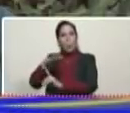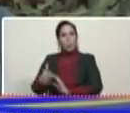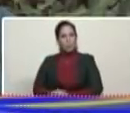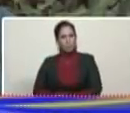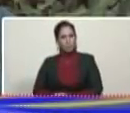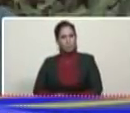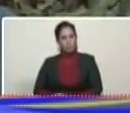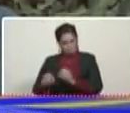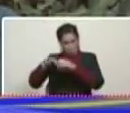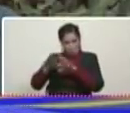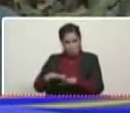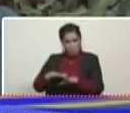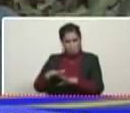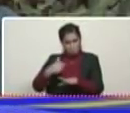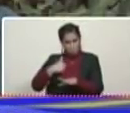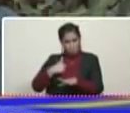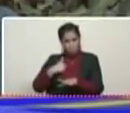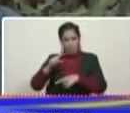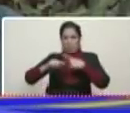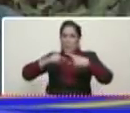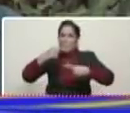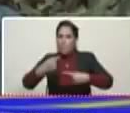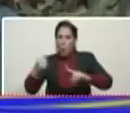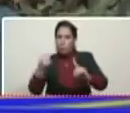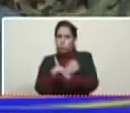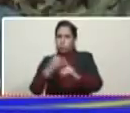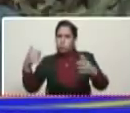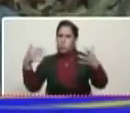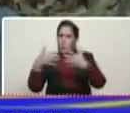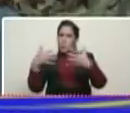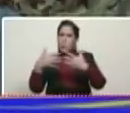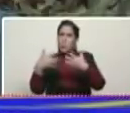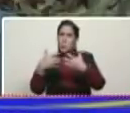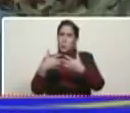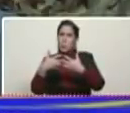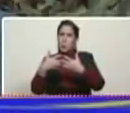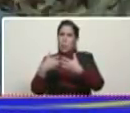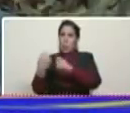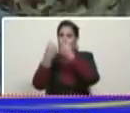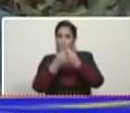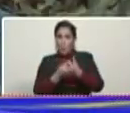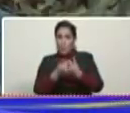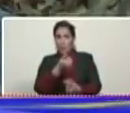¿Abandonarlos? Después del ataque de esta guerra económica de diciembre y enero,